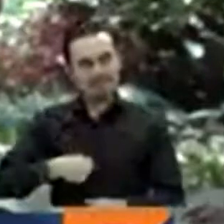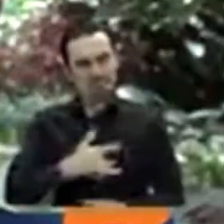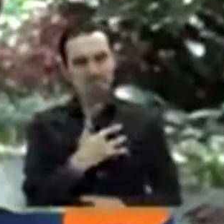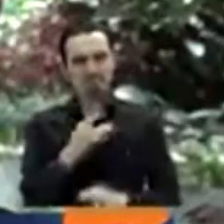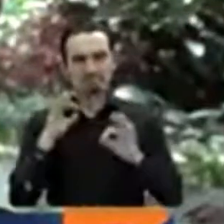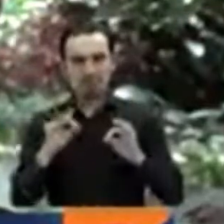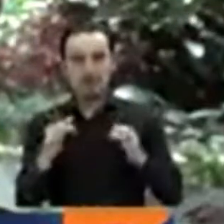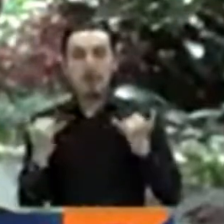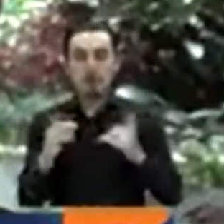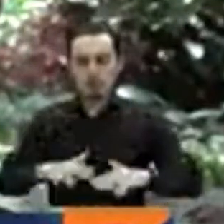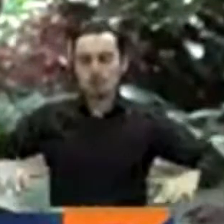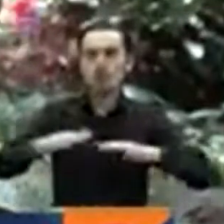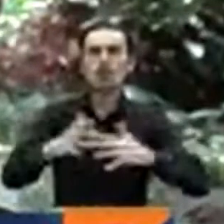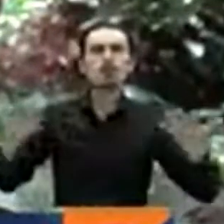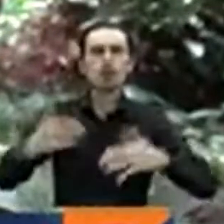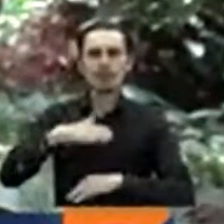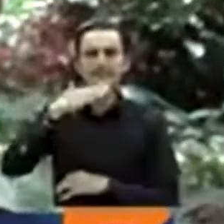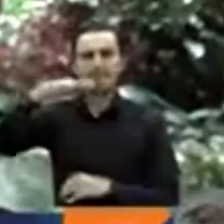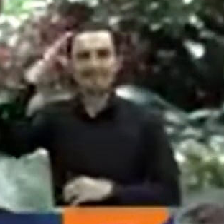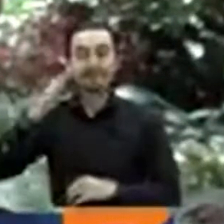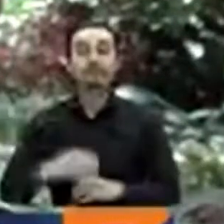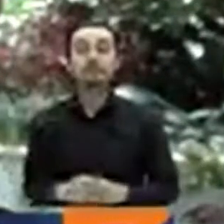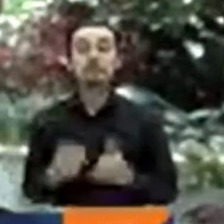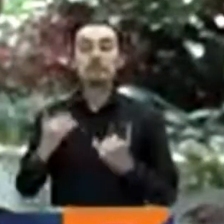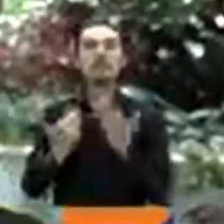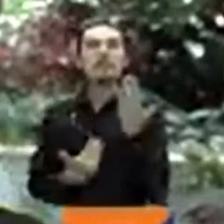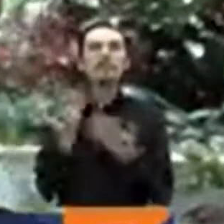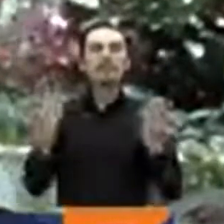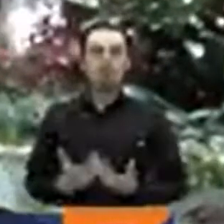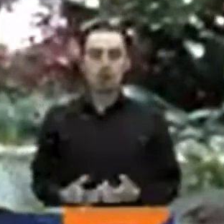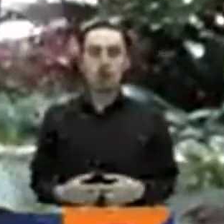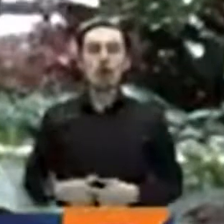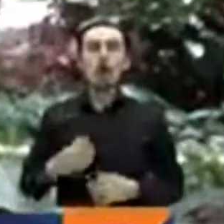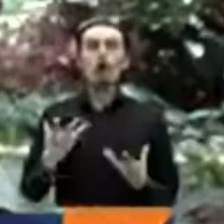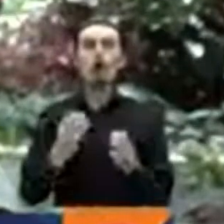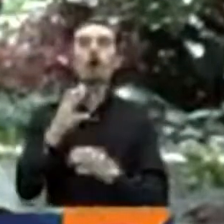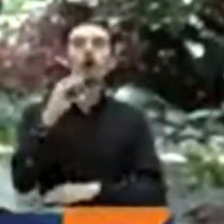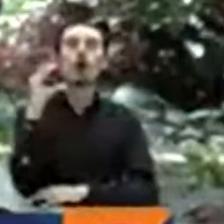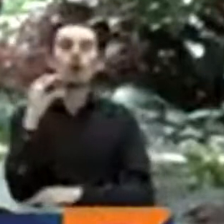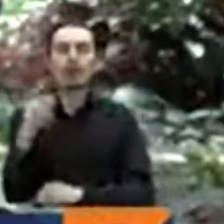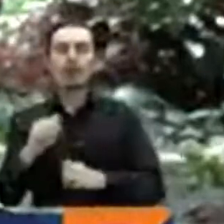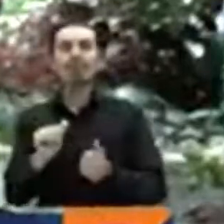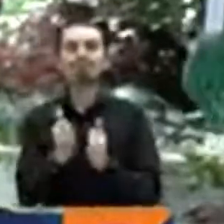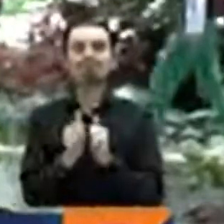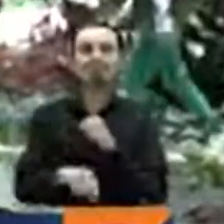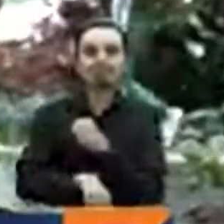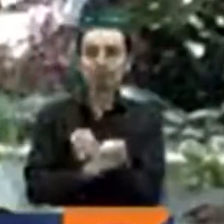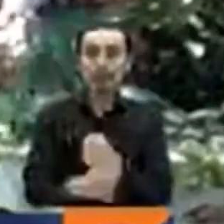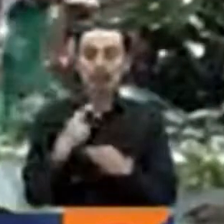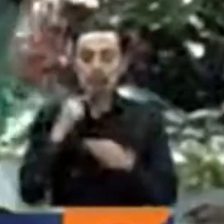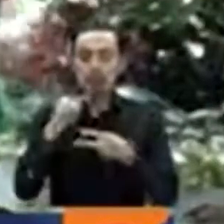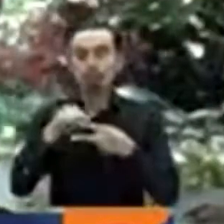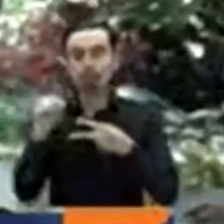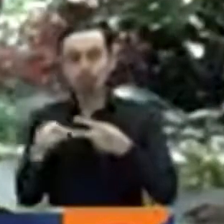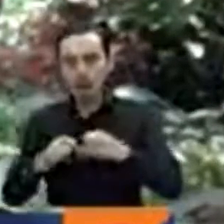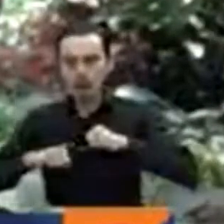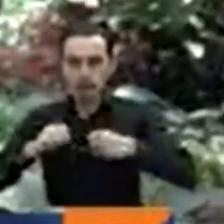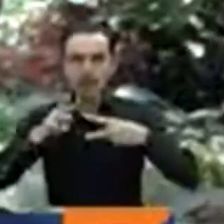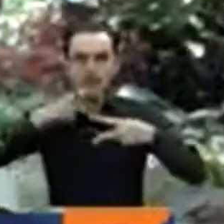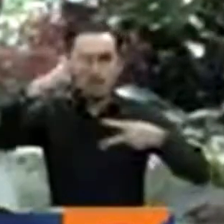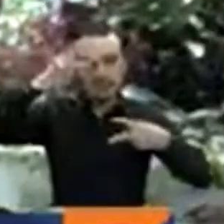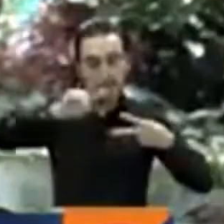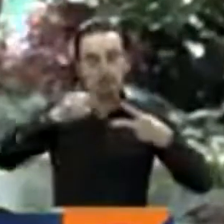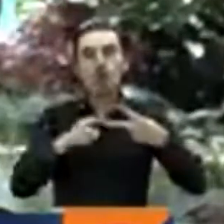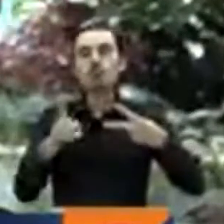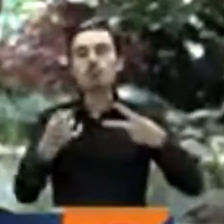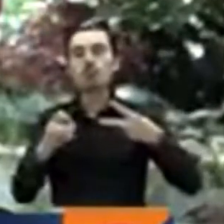aquí desde la ciudad de Medellín. Comenzamos hablando de la selección Colombia y de los partidos amistosos que prepara para enfrentar ante México y